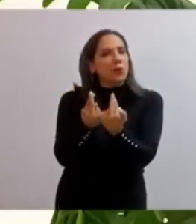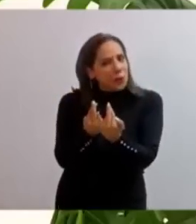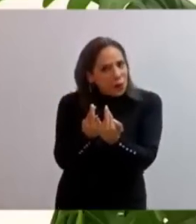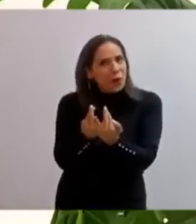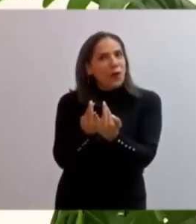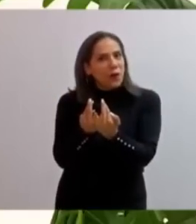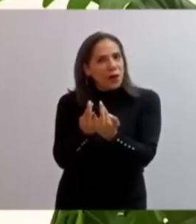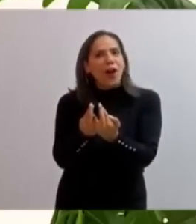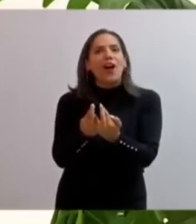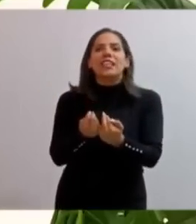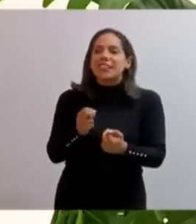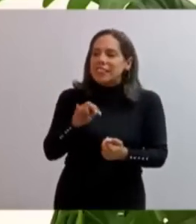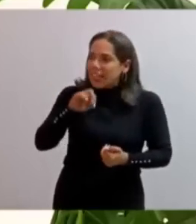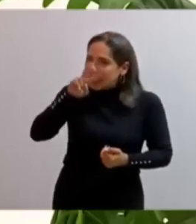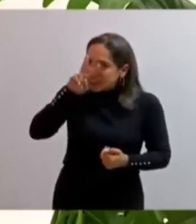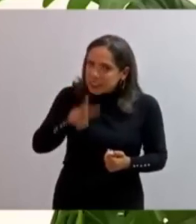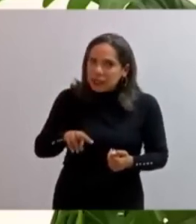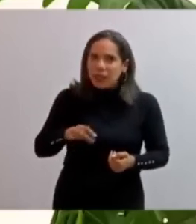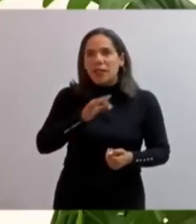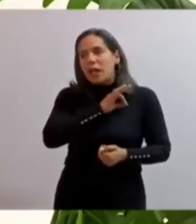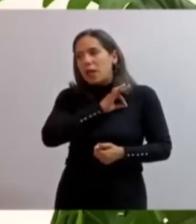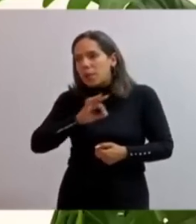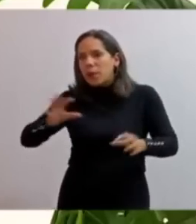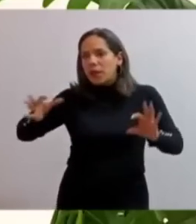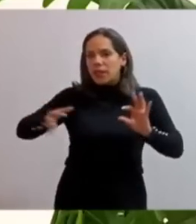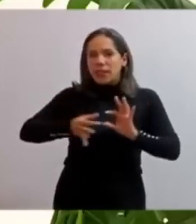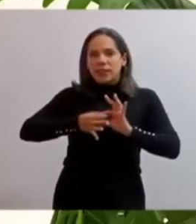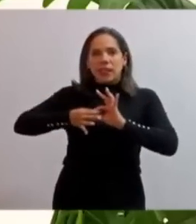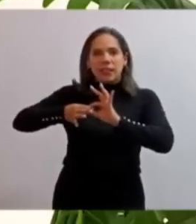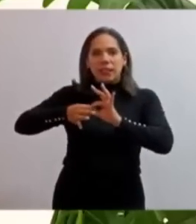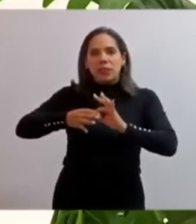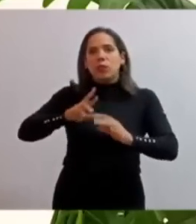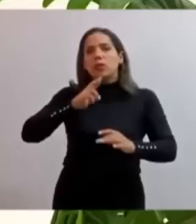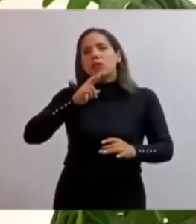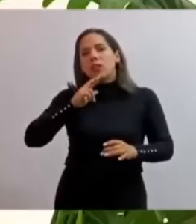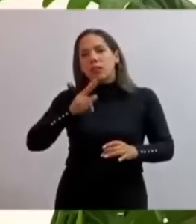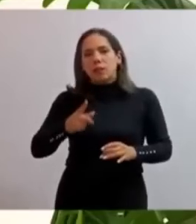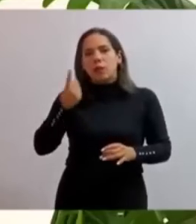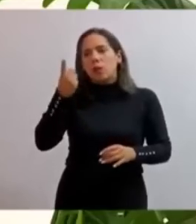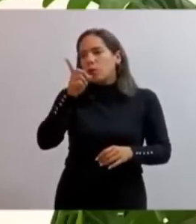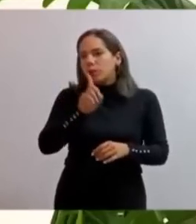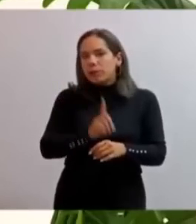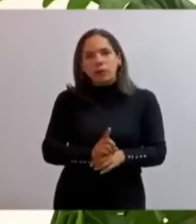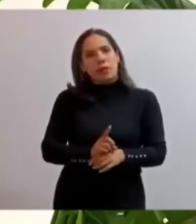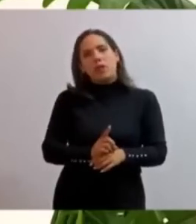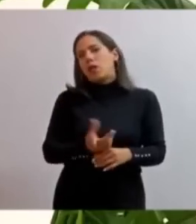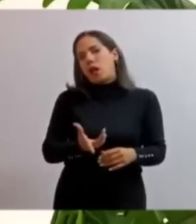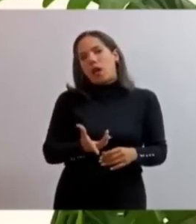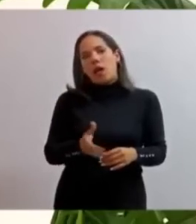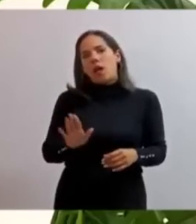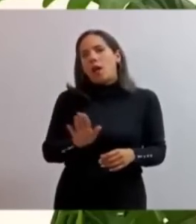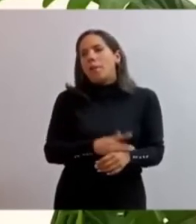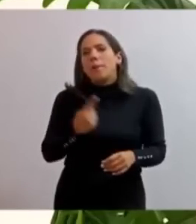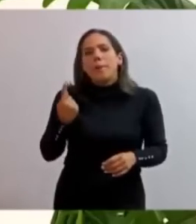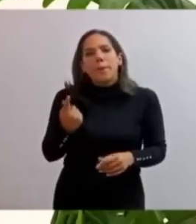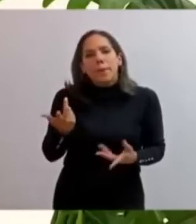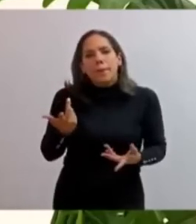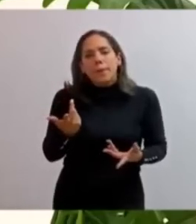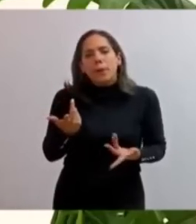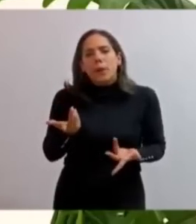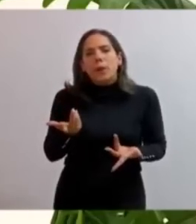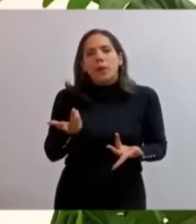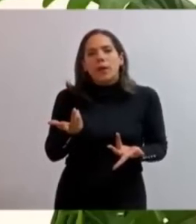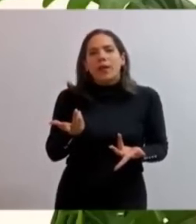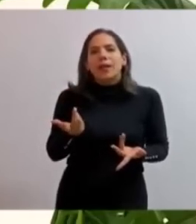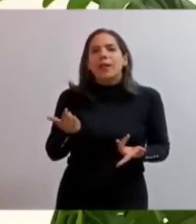gracias a la demanda de los maestros, en términos de decir, un día al mes vamos a suspender